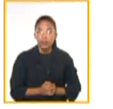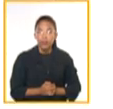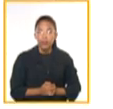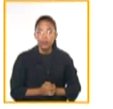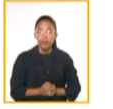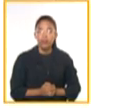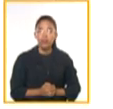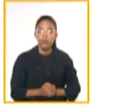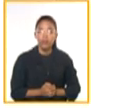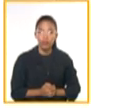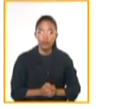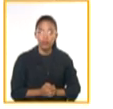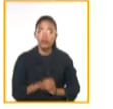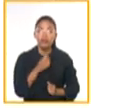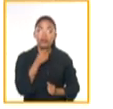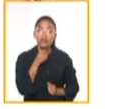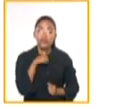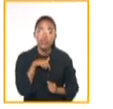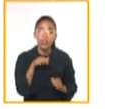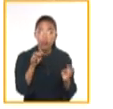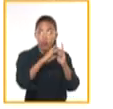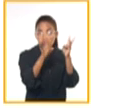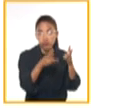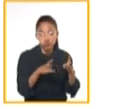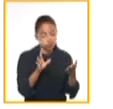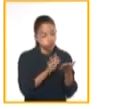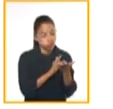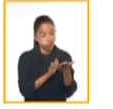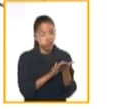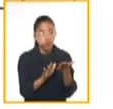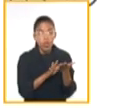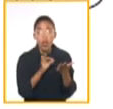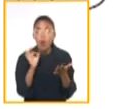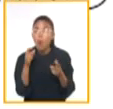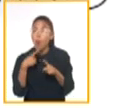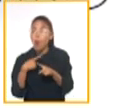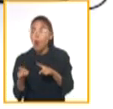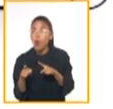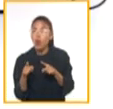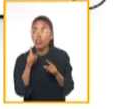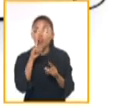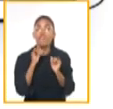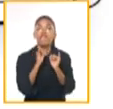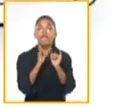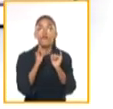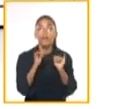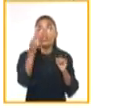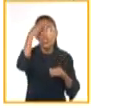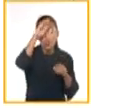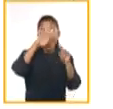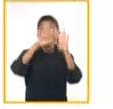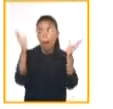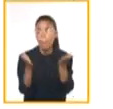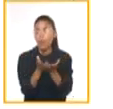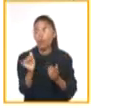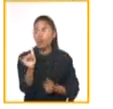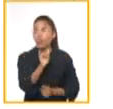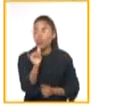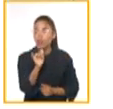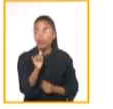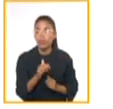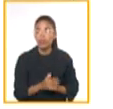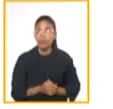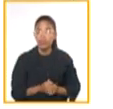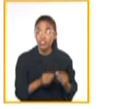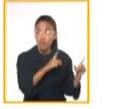Al alcance de un clic o en la pantalla de tu móvil. Las noticias de Cuba y el mundo. El análisis a profundidad de los acontecimientos. La